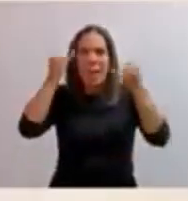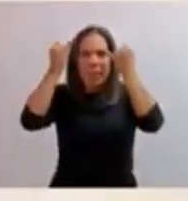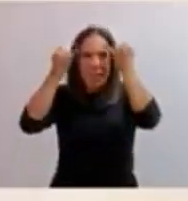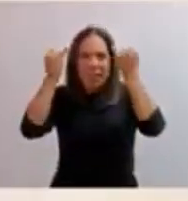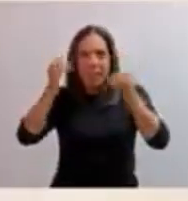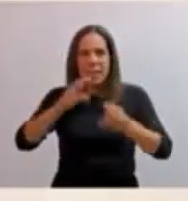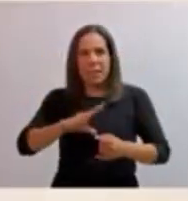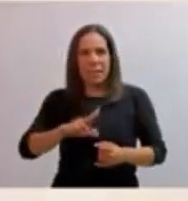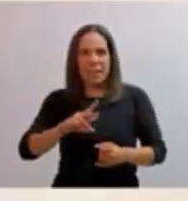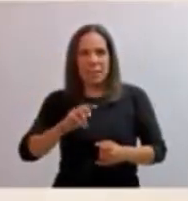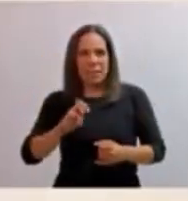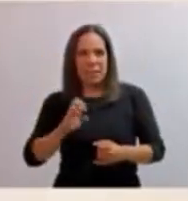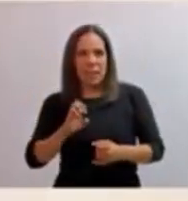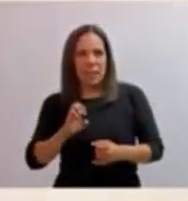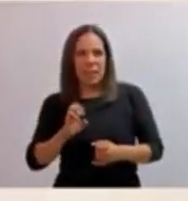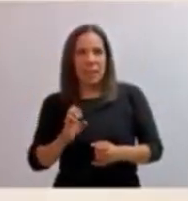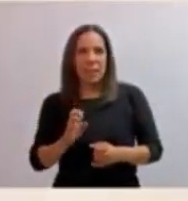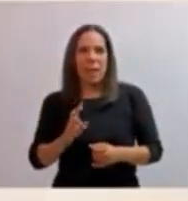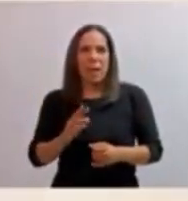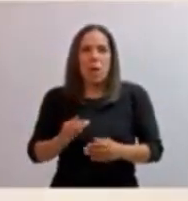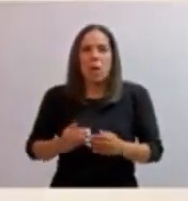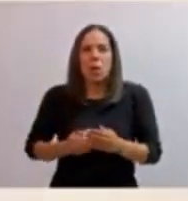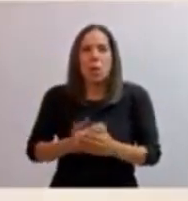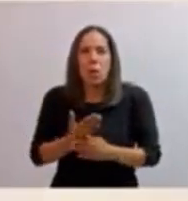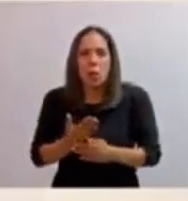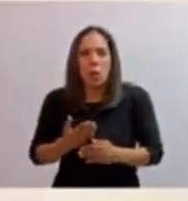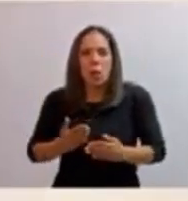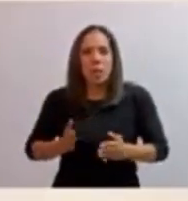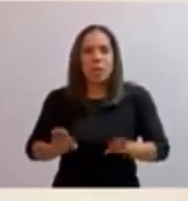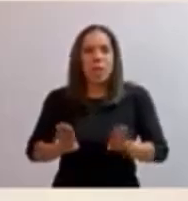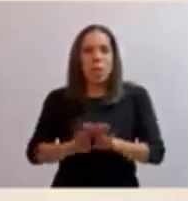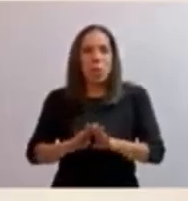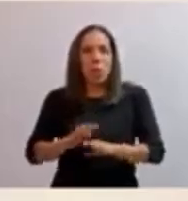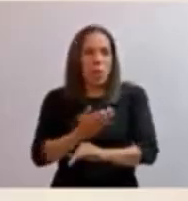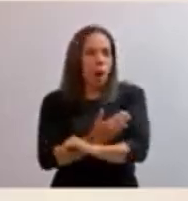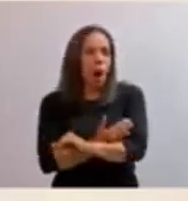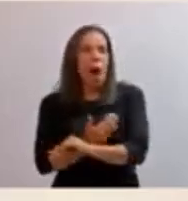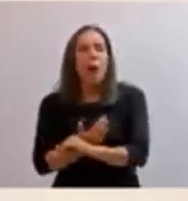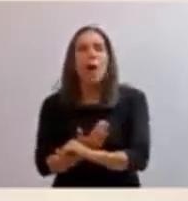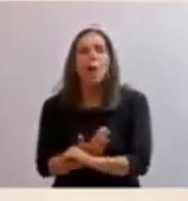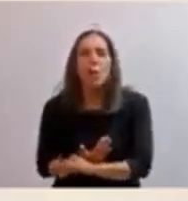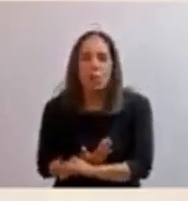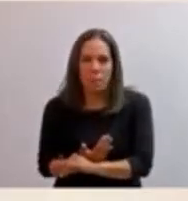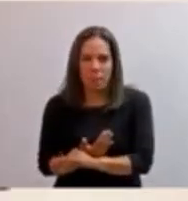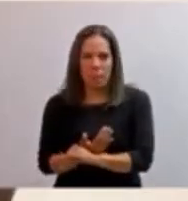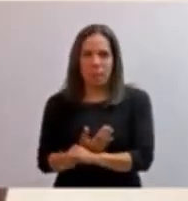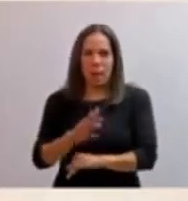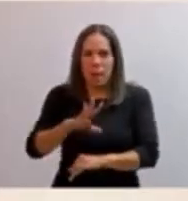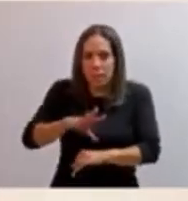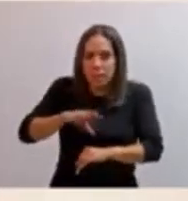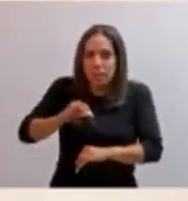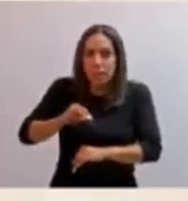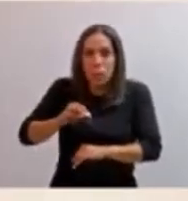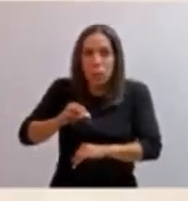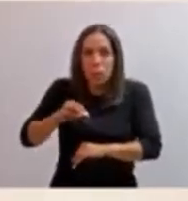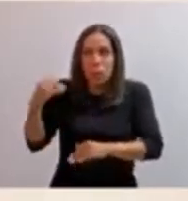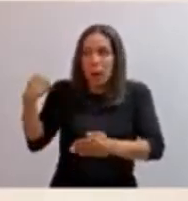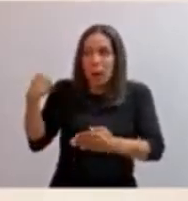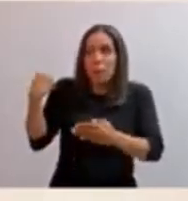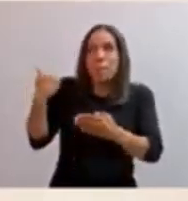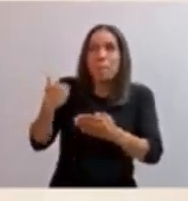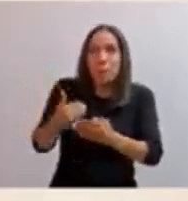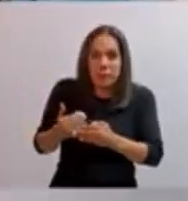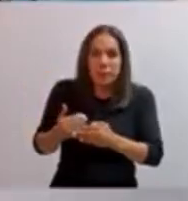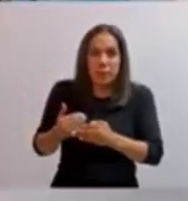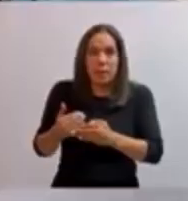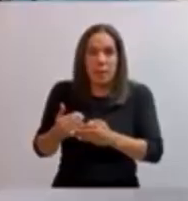de dar las pautas para realizarlo, a ya no dar pautas, sino recuperar lo que se está viviendo en